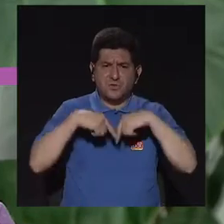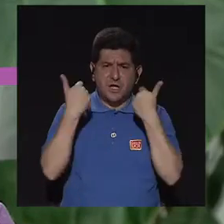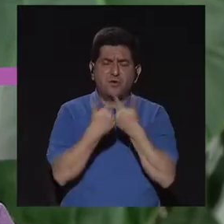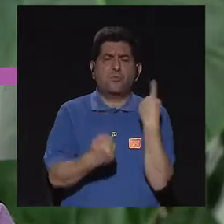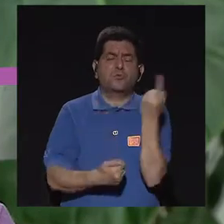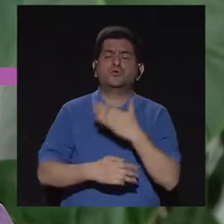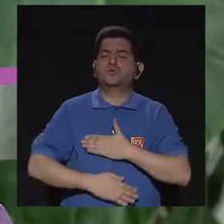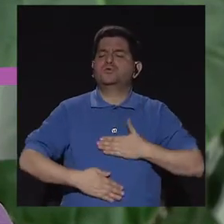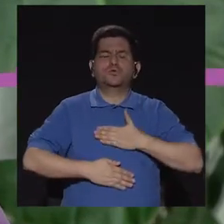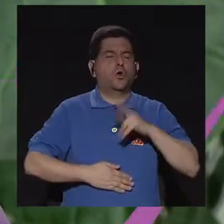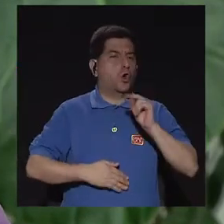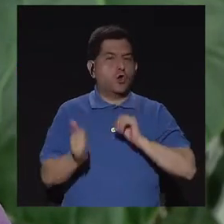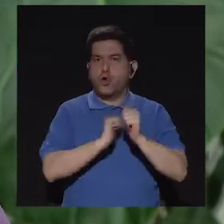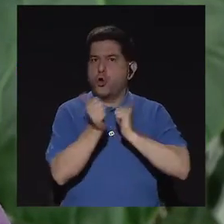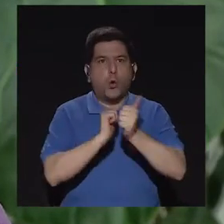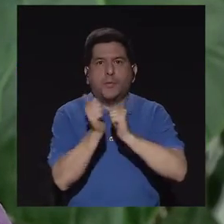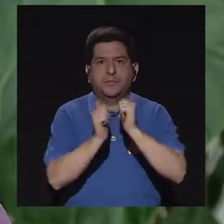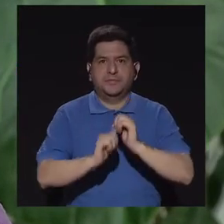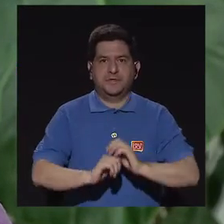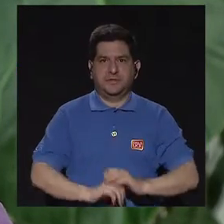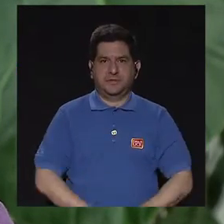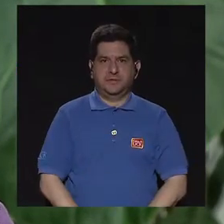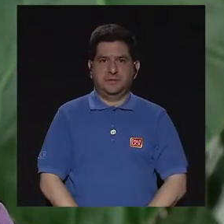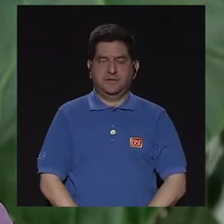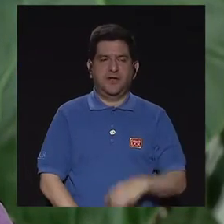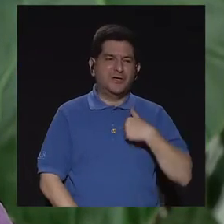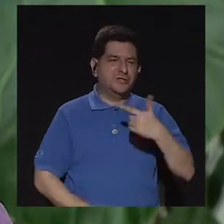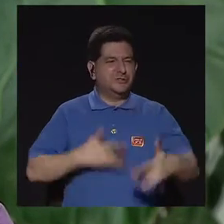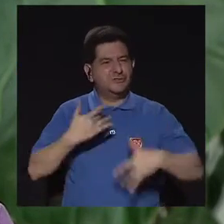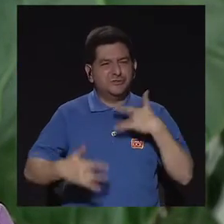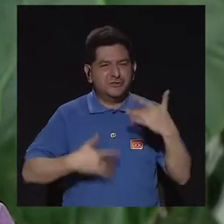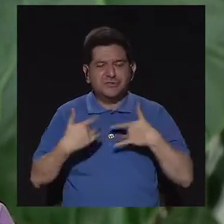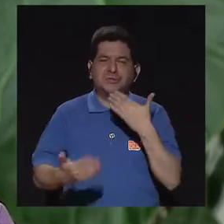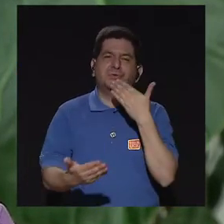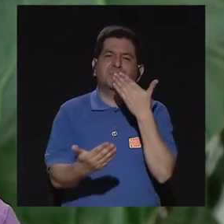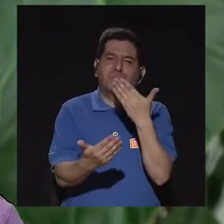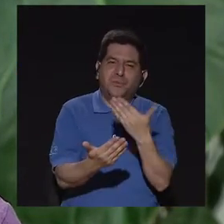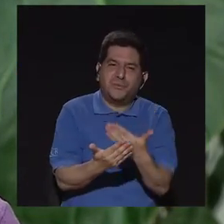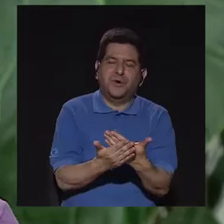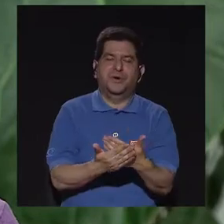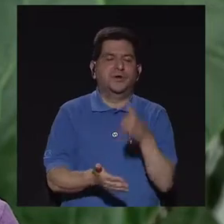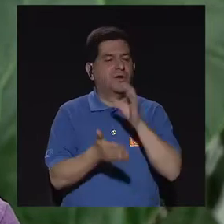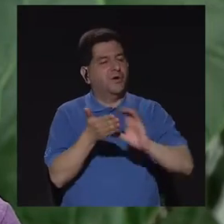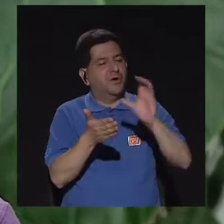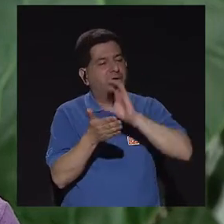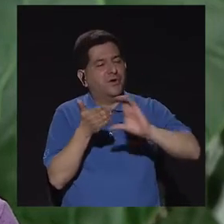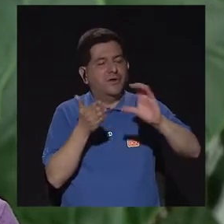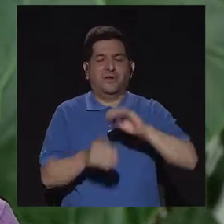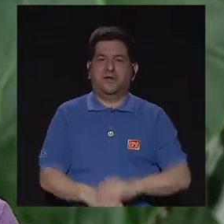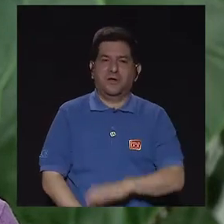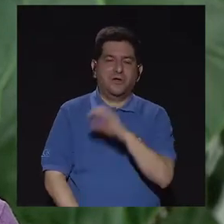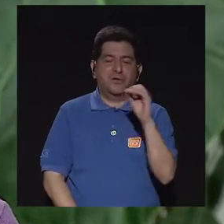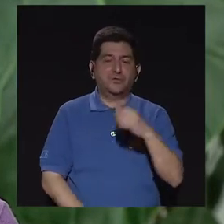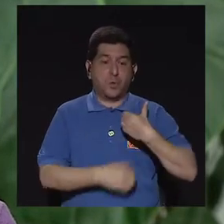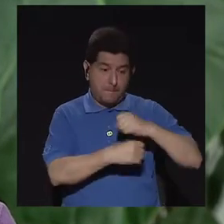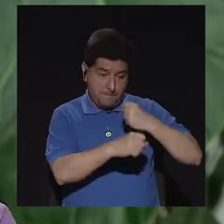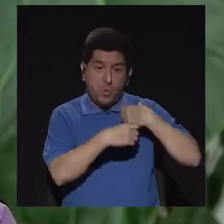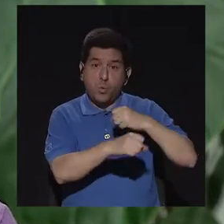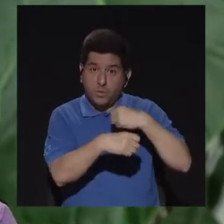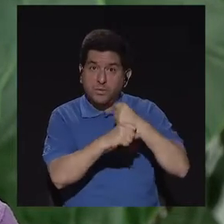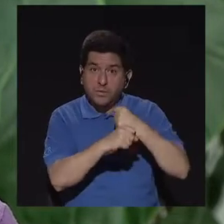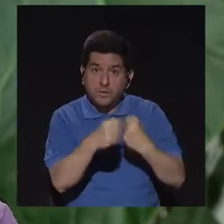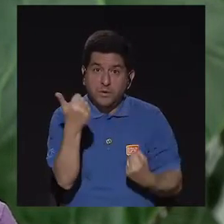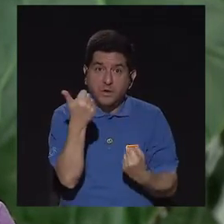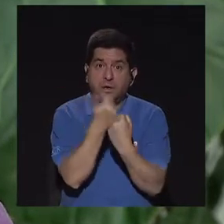grupos recreativos, que no sean de competencia, o también siento que sería bueno que los colegios o las